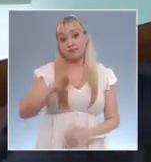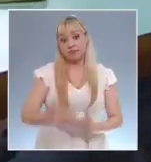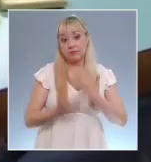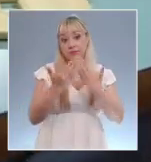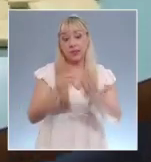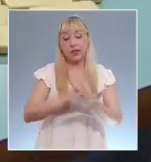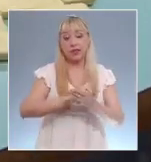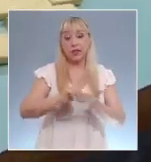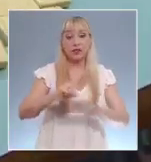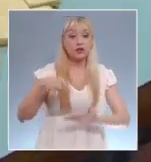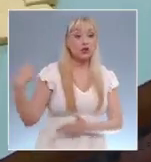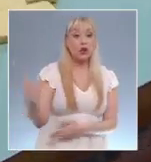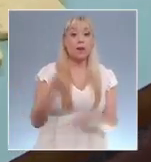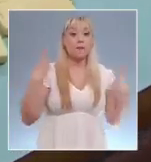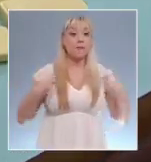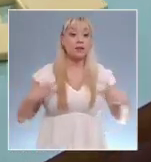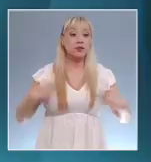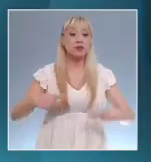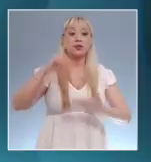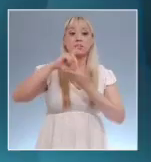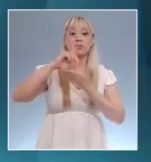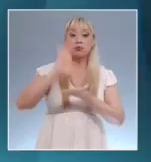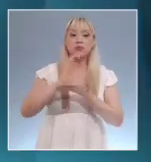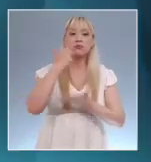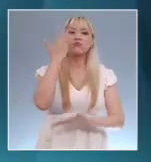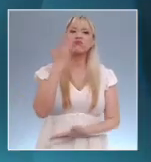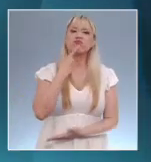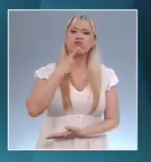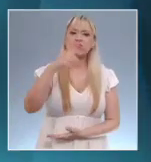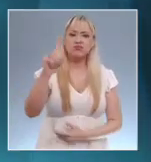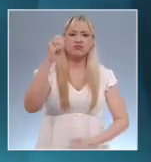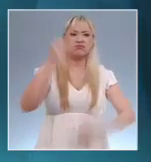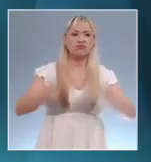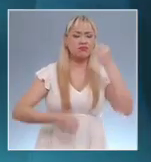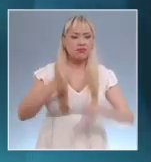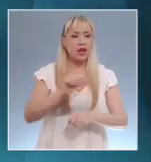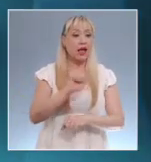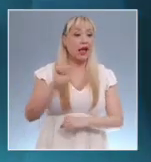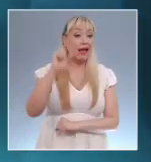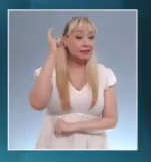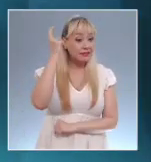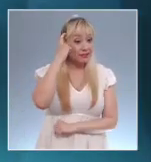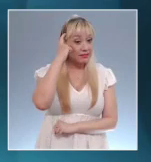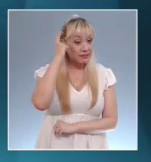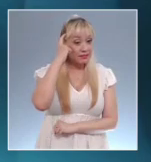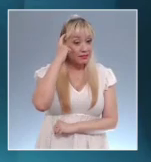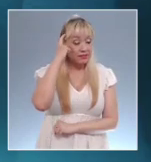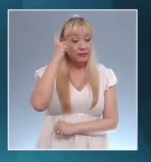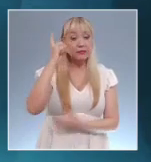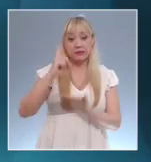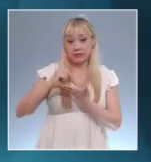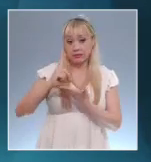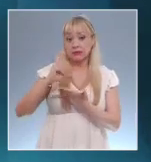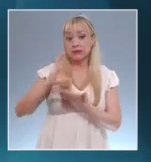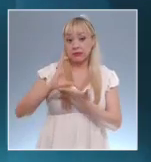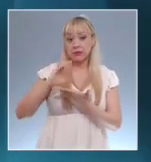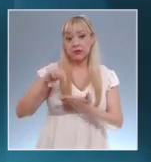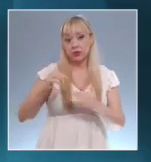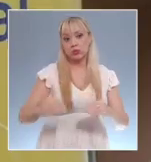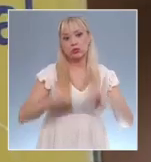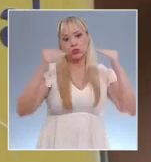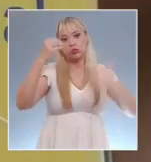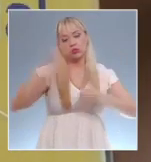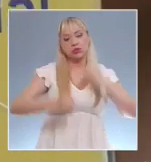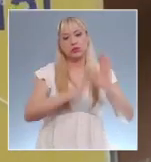personas con discapacidad intelectual, la Suprema Corte de Justicia de la Nación elaboró una guía en lectura